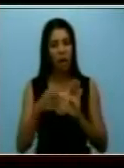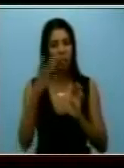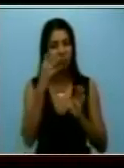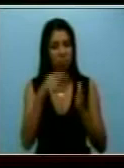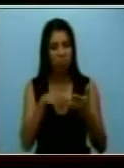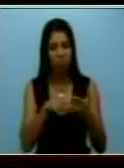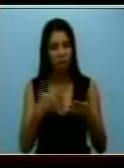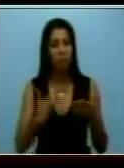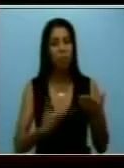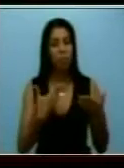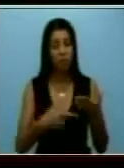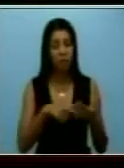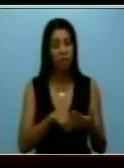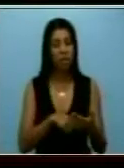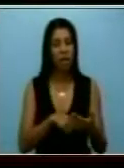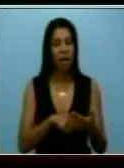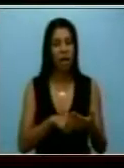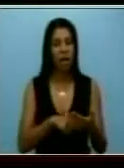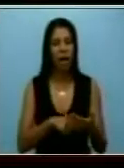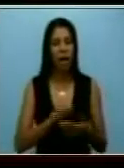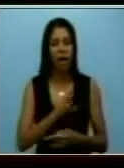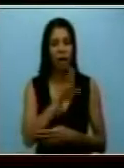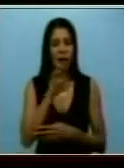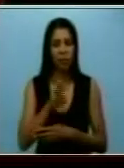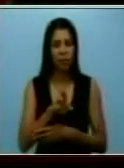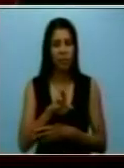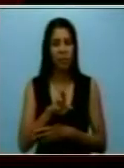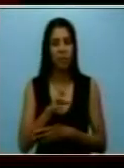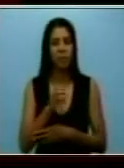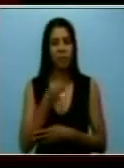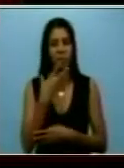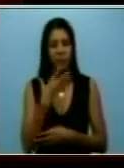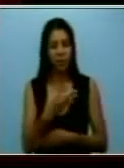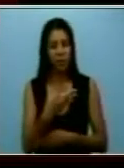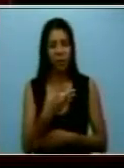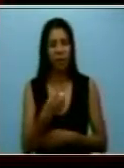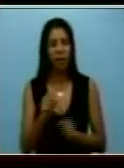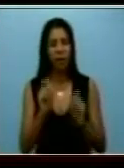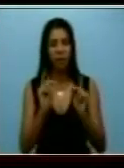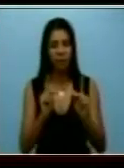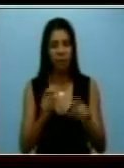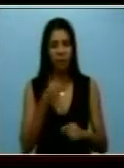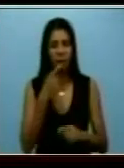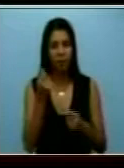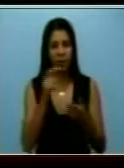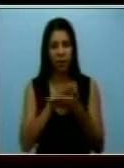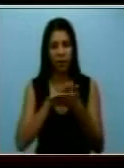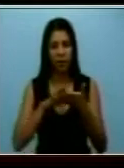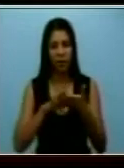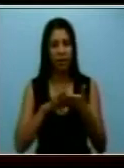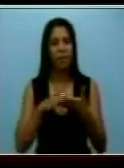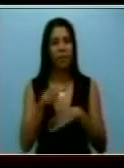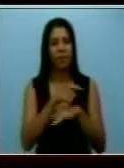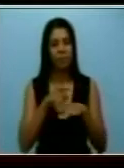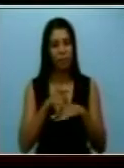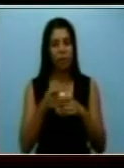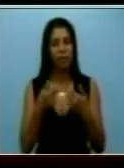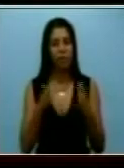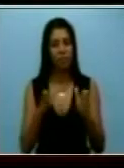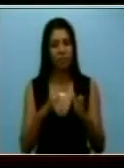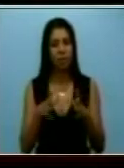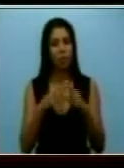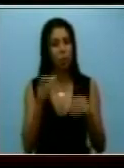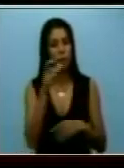instrumento para el uso adecuado, oportuno, universal, de forma gratuita y facilitado por el gobierno de todos